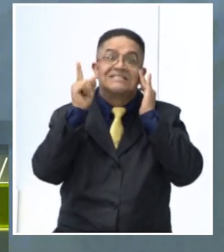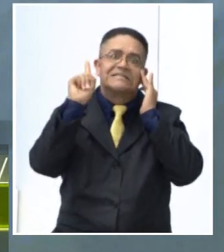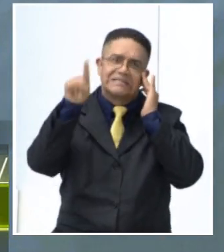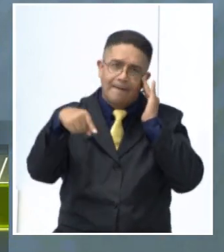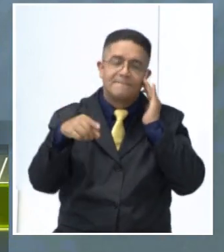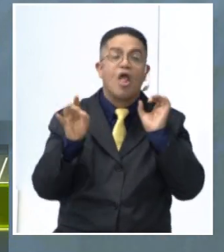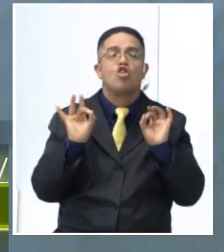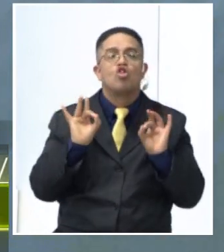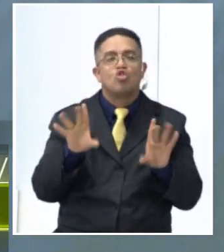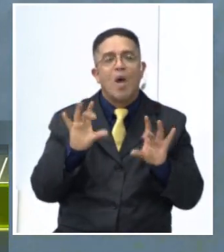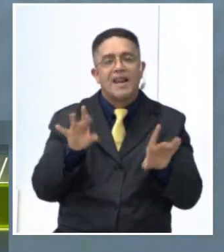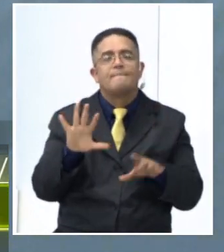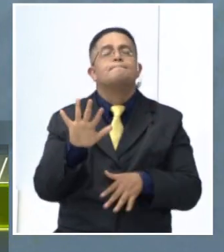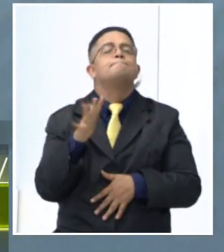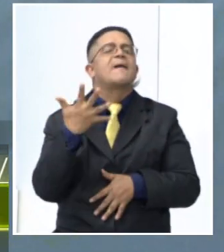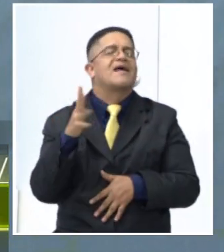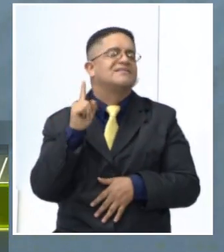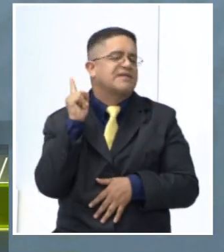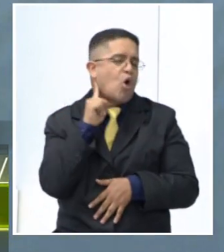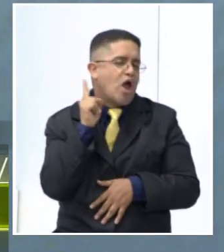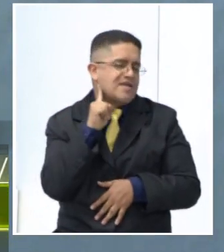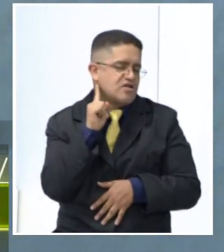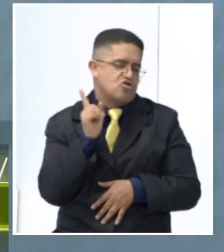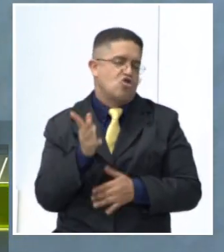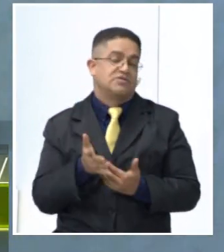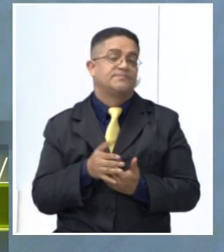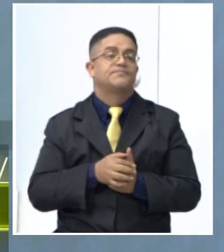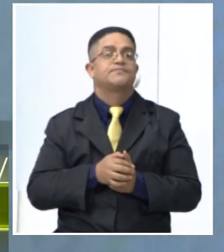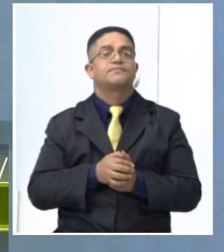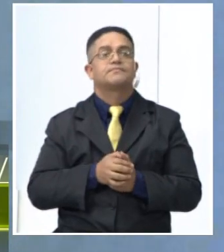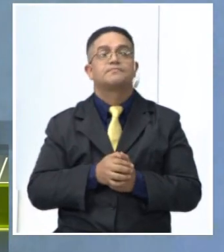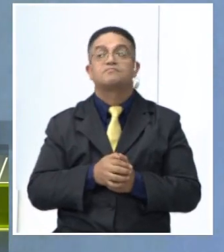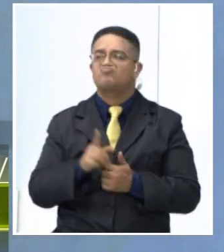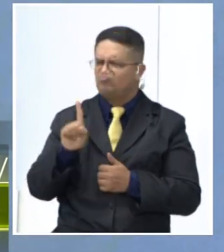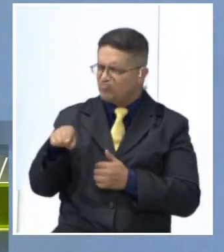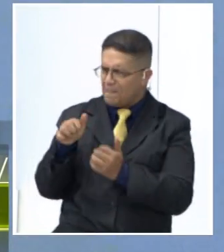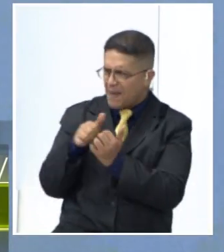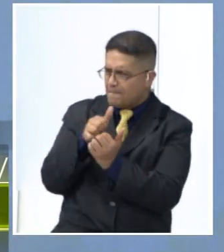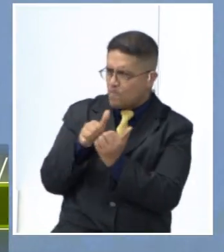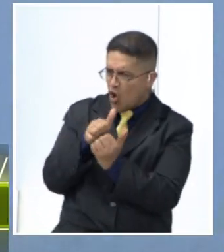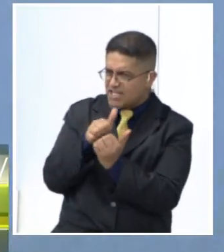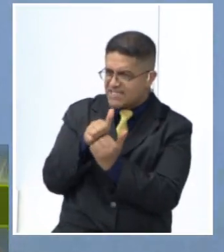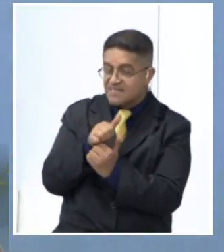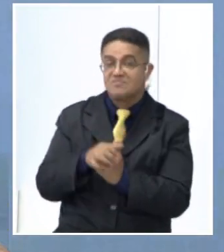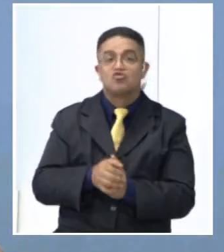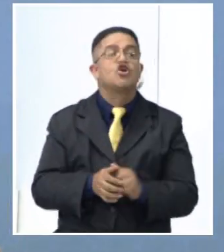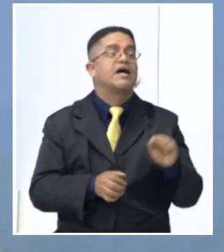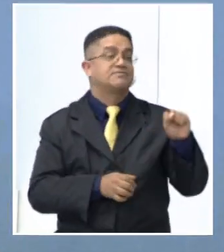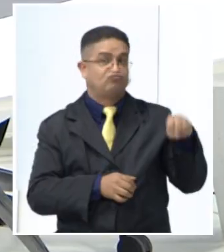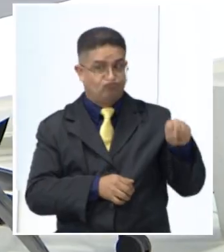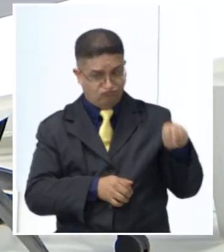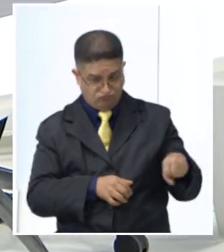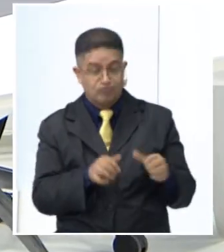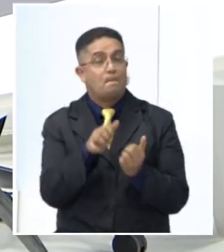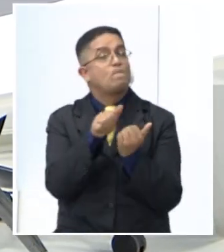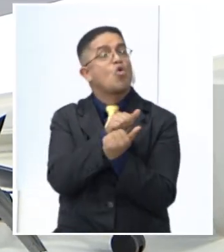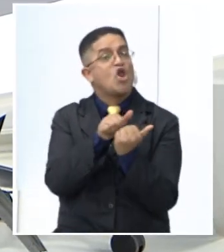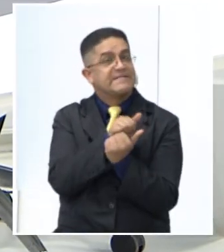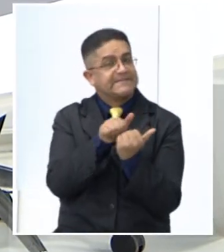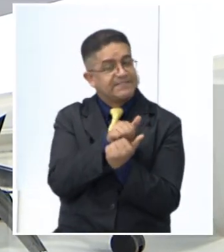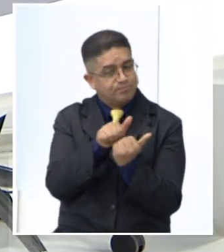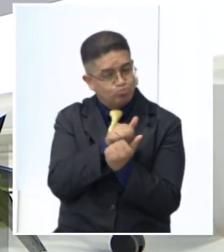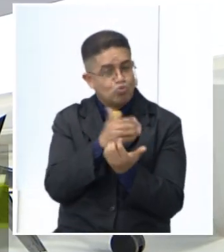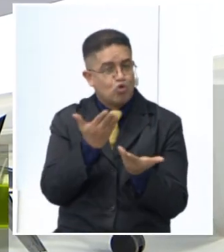que semejan un dolor o el dolor de oído. Y ¿El eso no bruxismo podría significa tener allí algún rol o el no? bruxismo, totalmente sí.